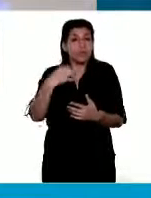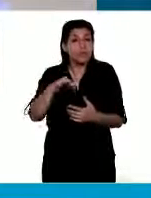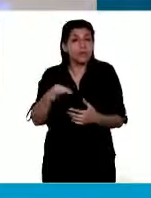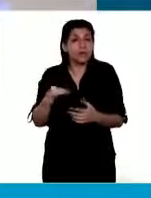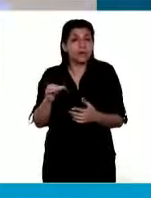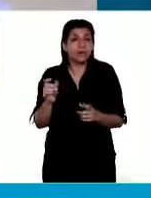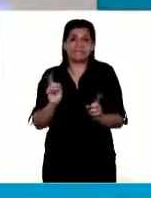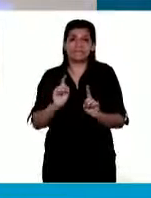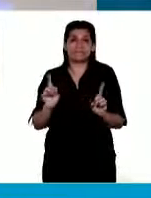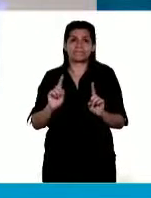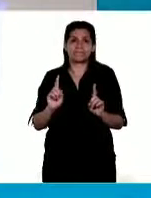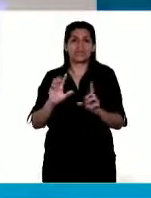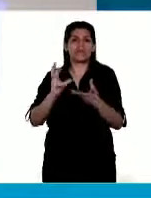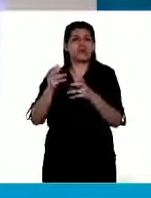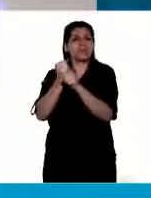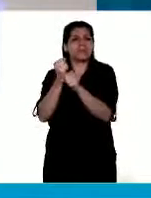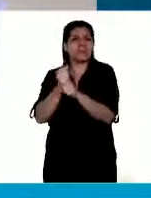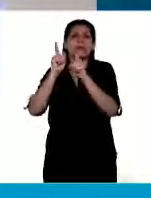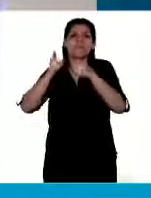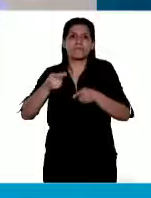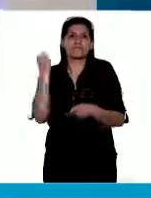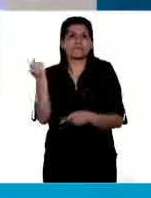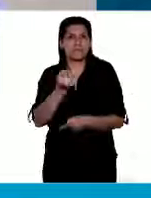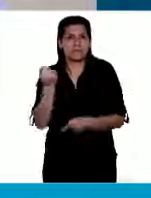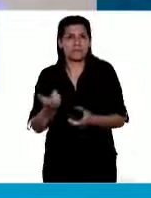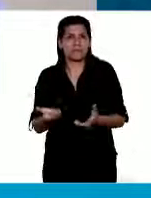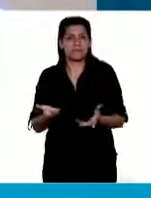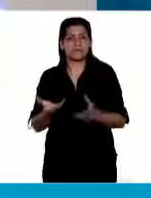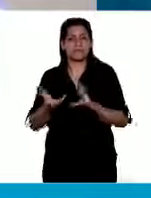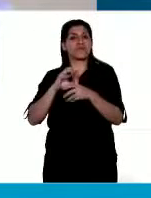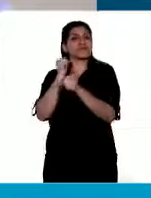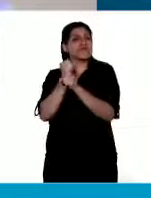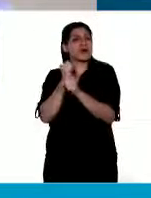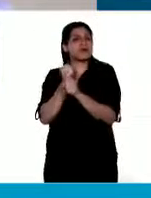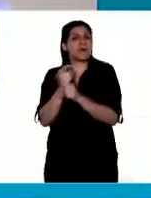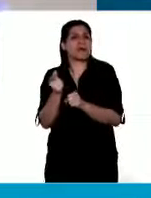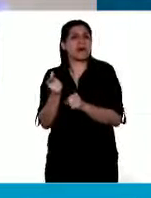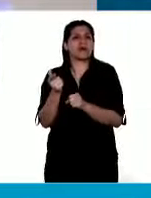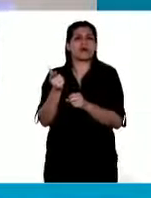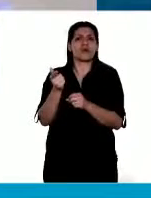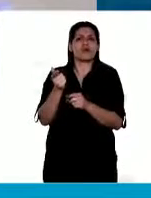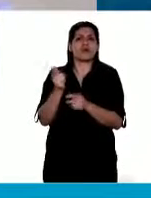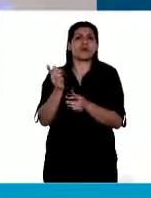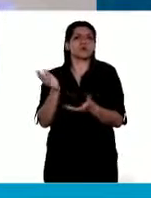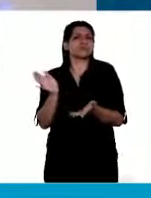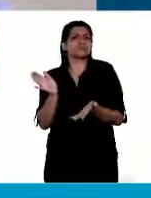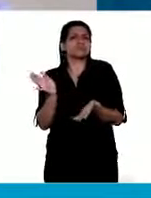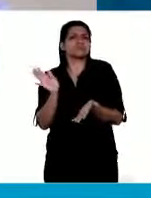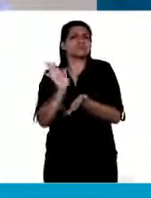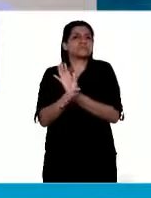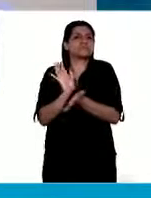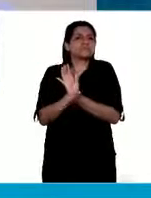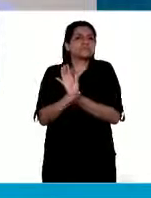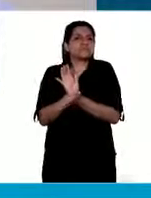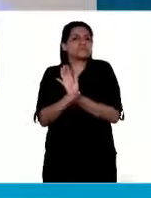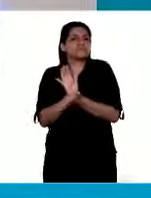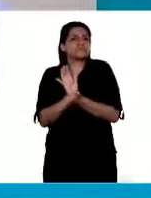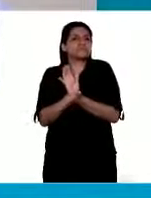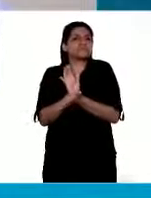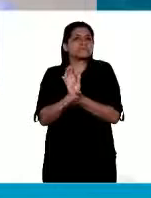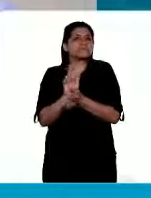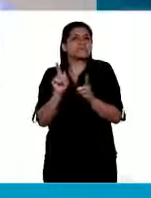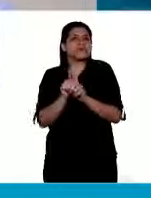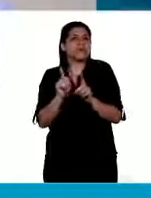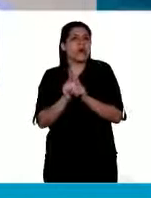condiciones de trabajo también. Y a veces las condiciones de trabajo no se reducen solamente a si ellos están cómodos en un